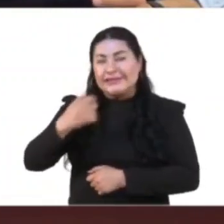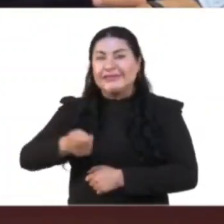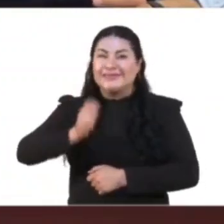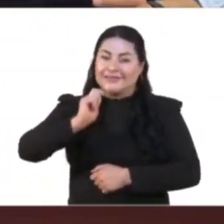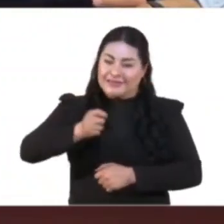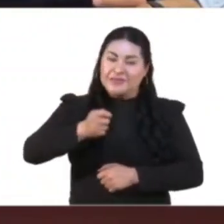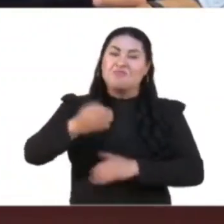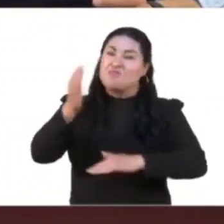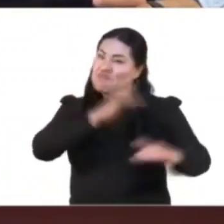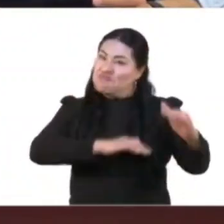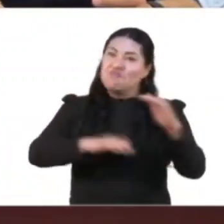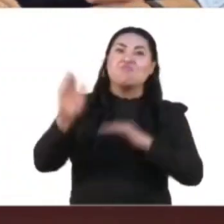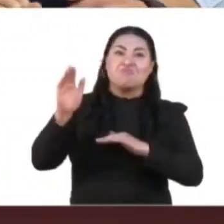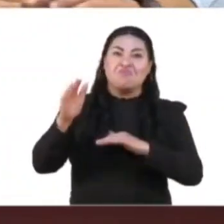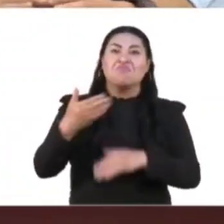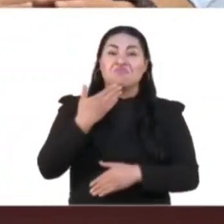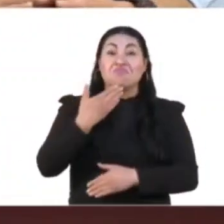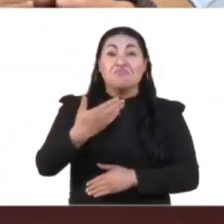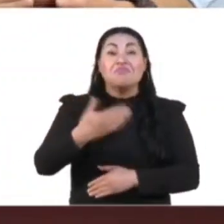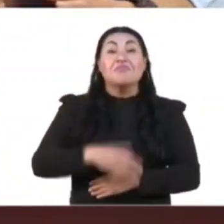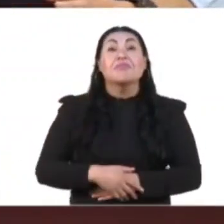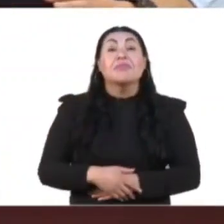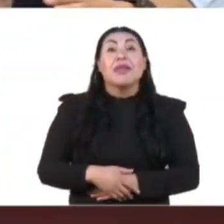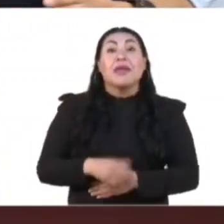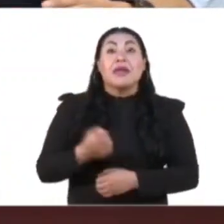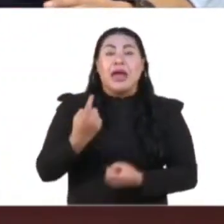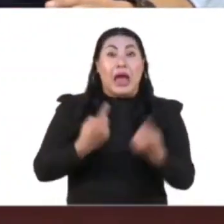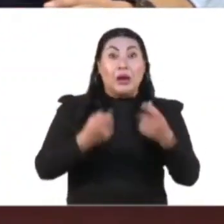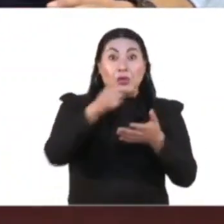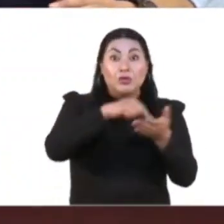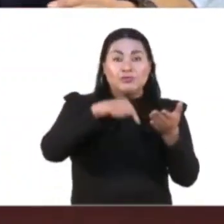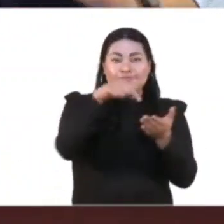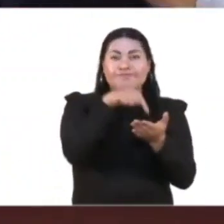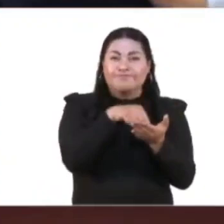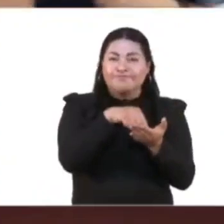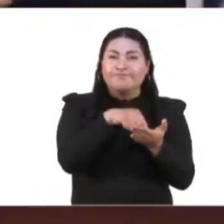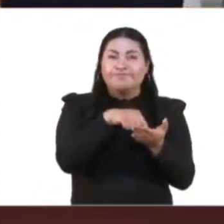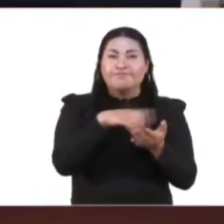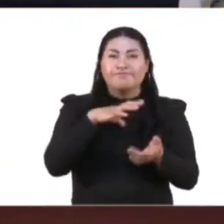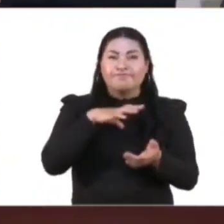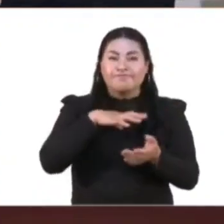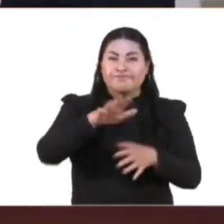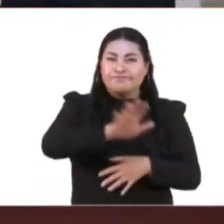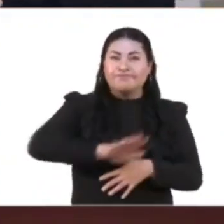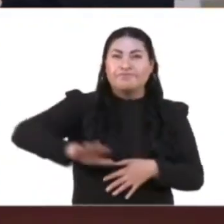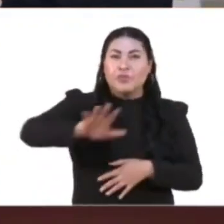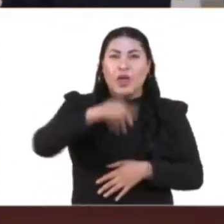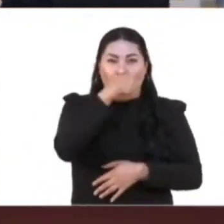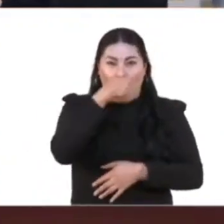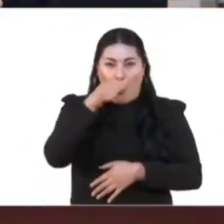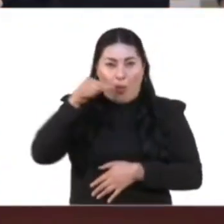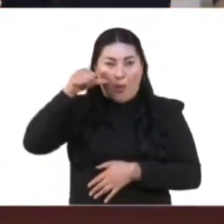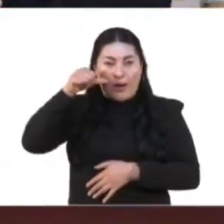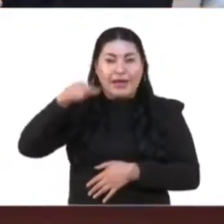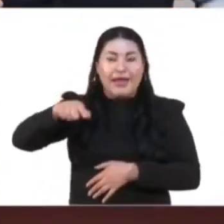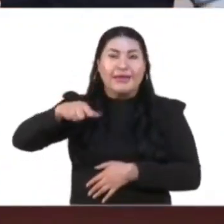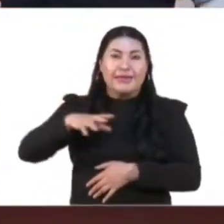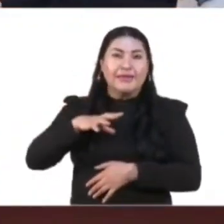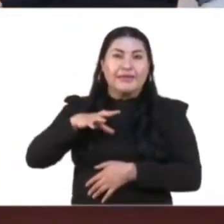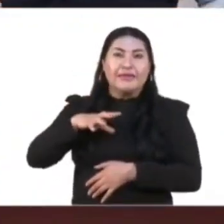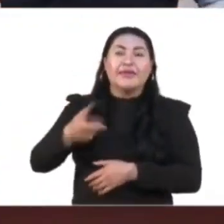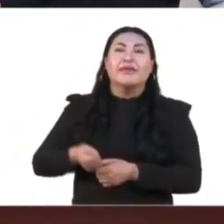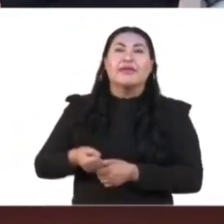esfuerzo exitoso. Todavía hay algunos lugares, particularmente en la zona de Juárez, en donde está el